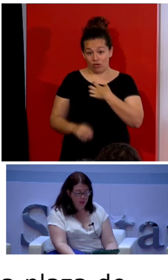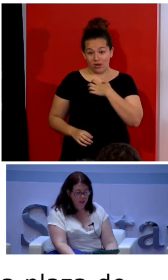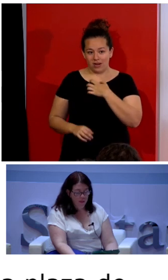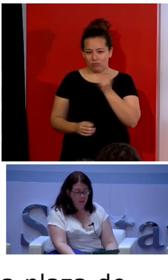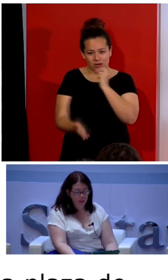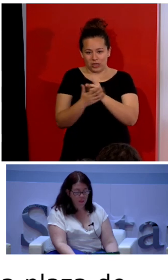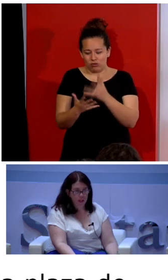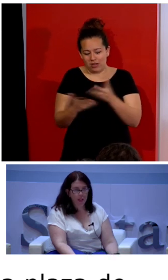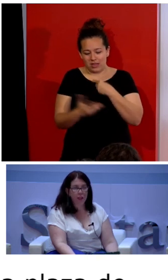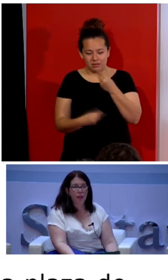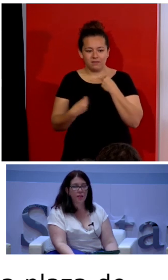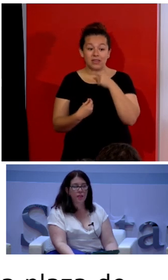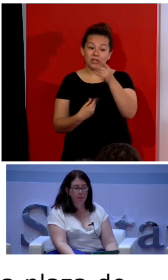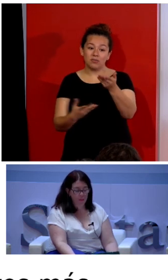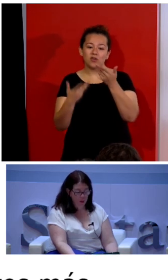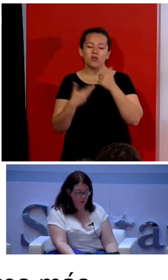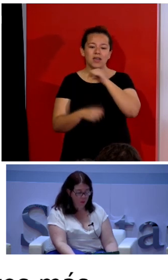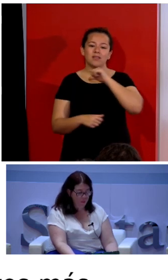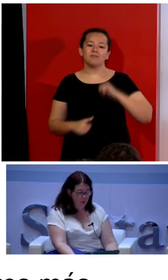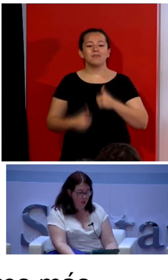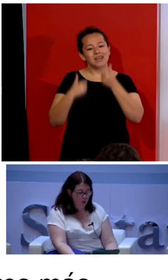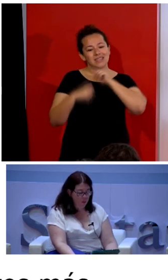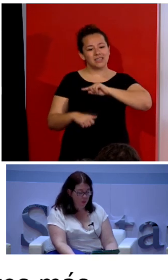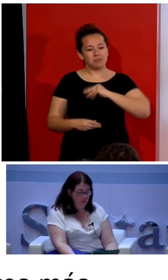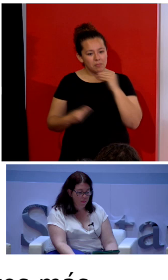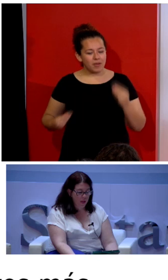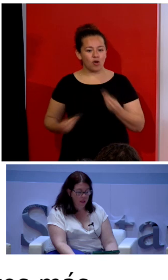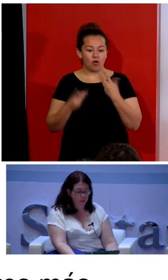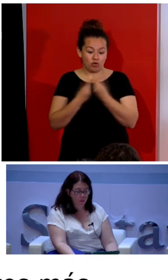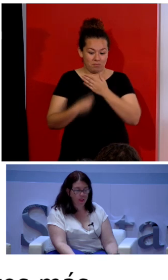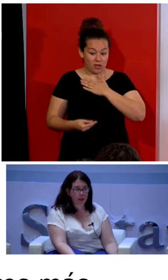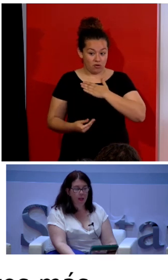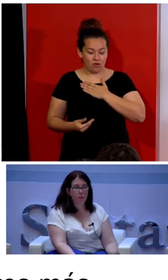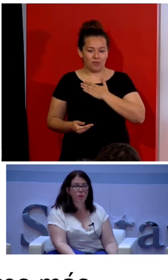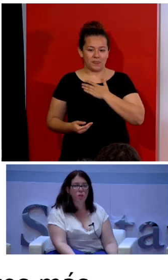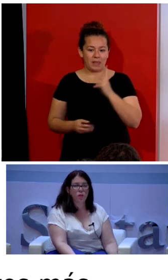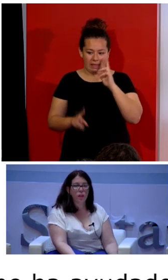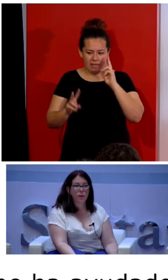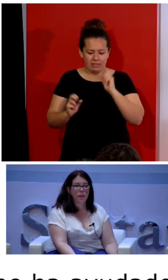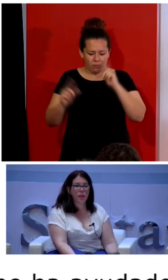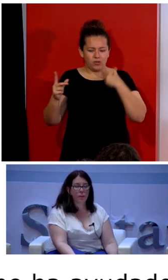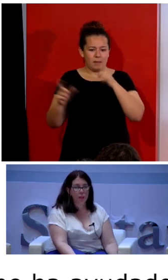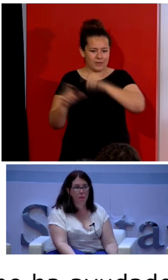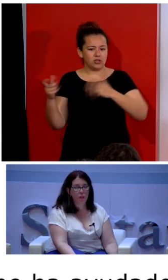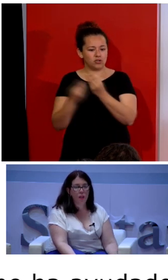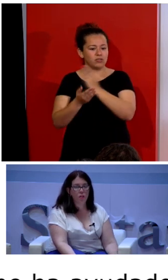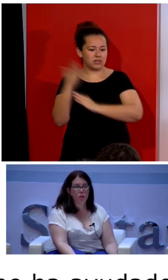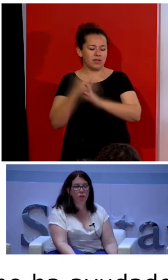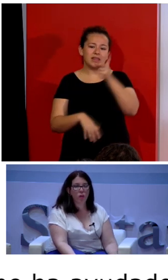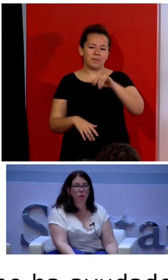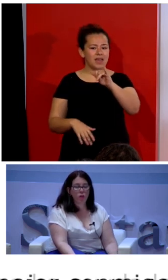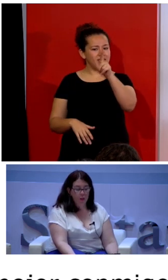me ha ayudado a ser más independiente, a sentirme mejor conmigo misma, a darme cuenta de que las personas con discapacidad también tenemos